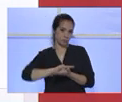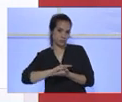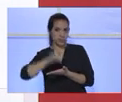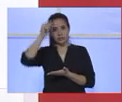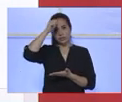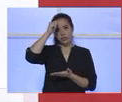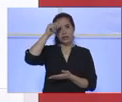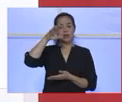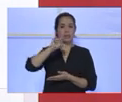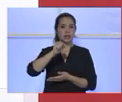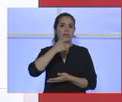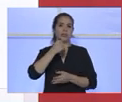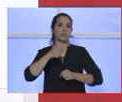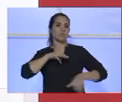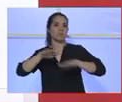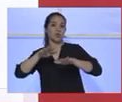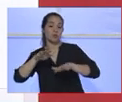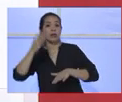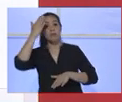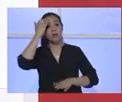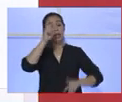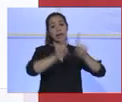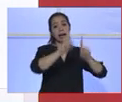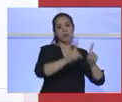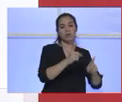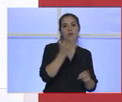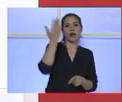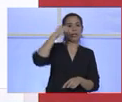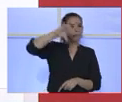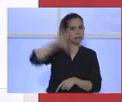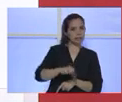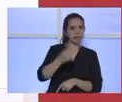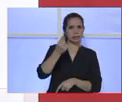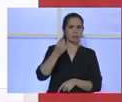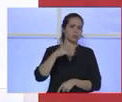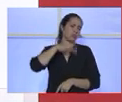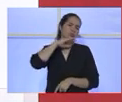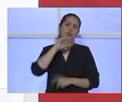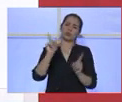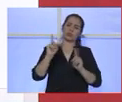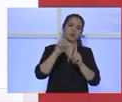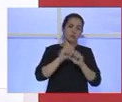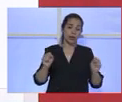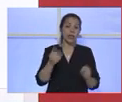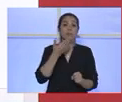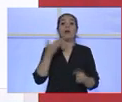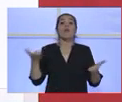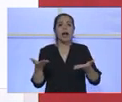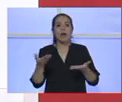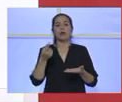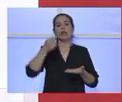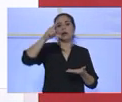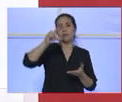moverse, puesto que las condiciones económicas en que se ofrece este servicio son óptimas y yo creo de que mucha